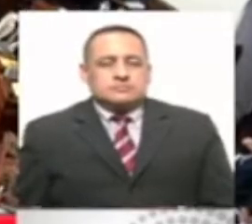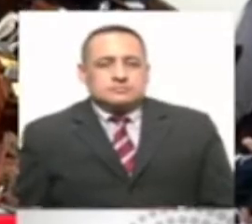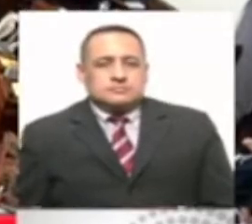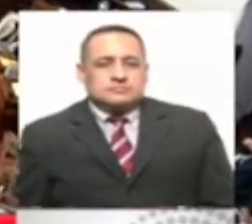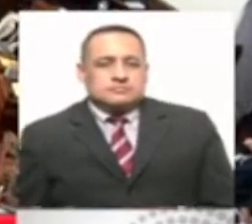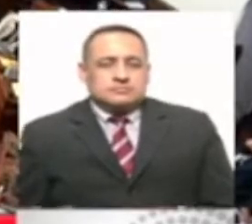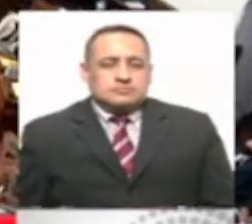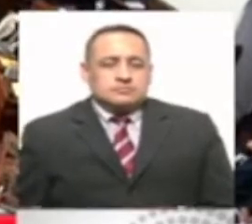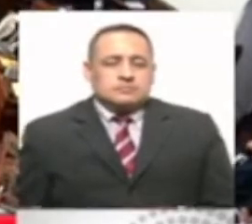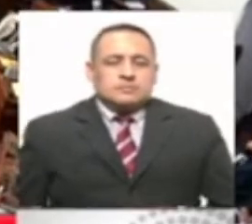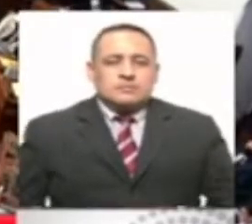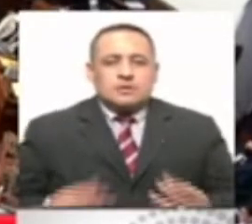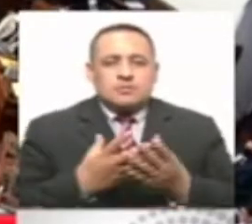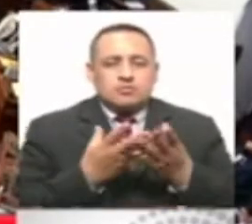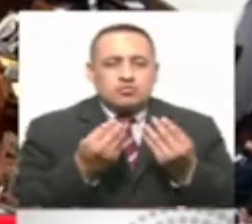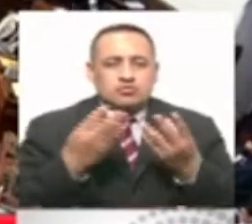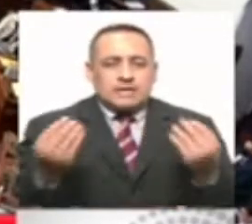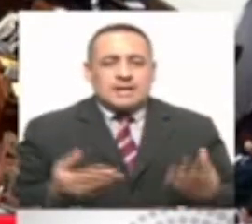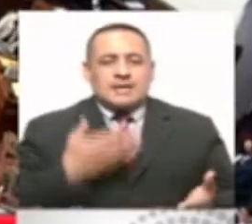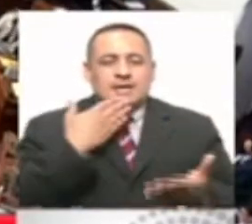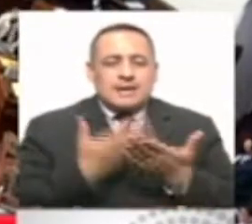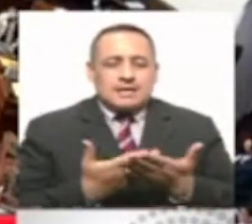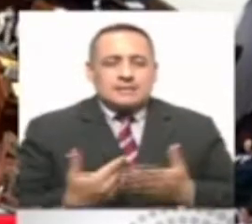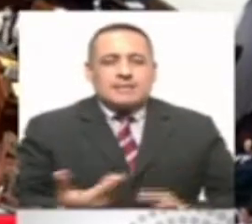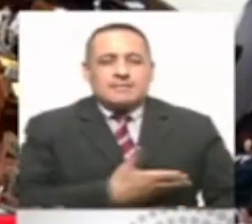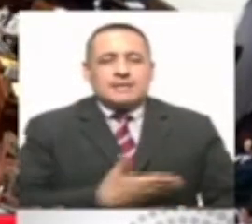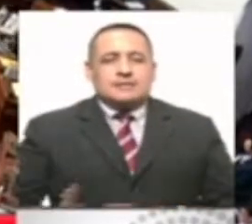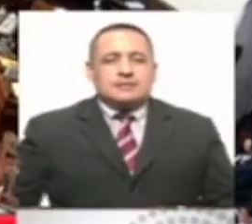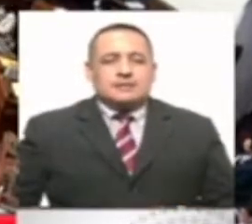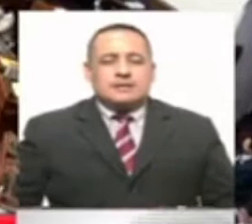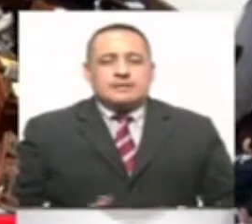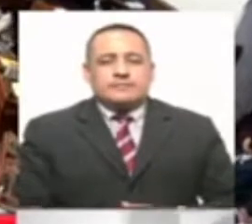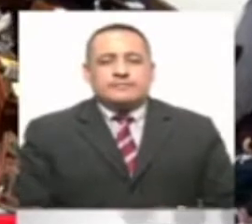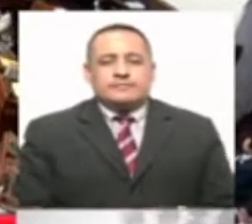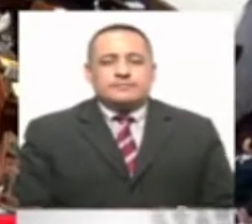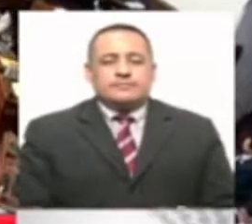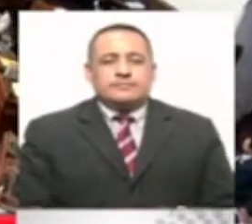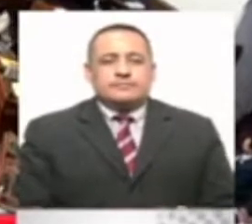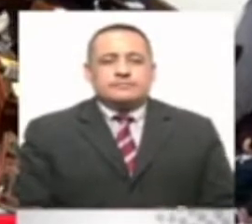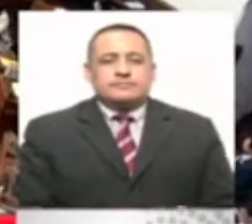Muchas gracias, señora presidenta.